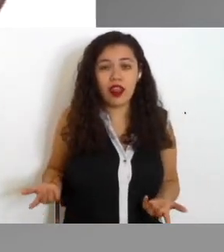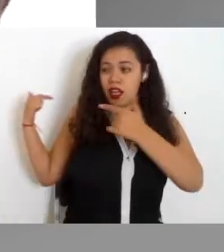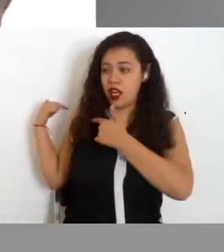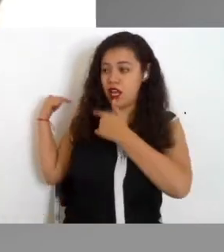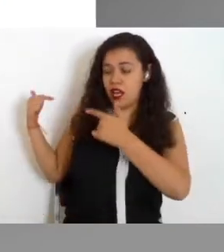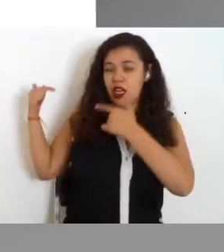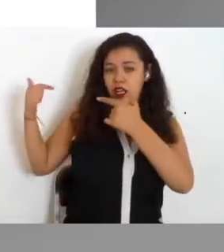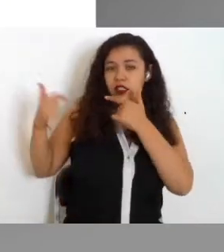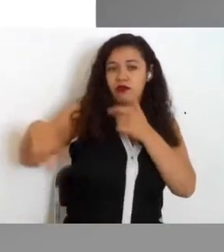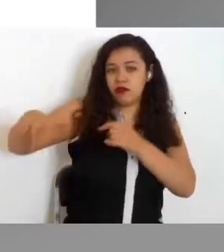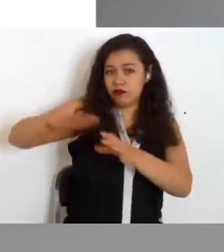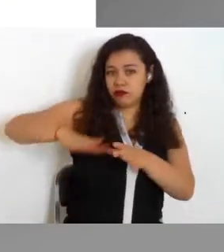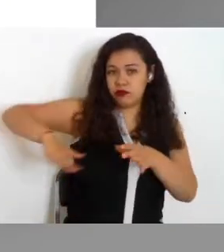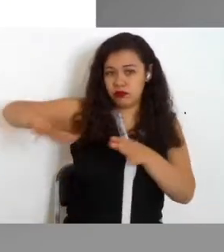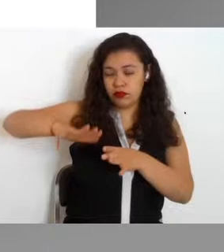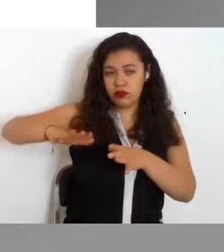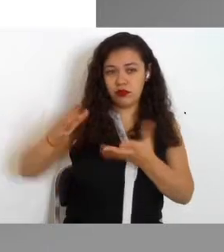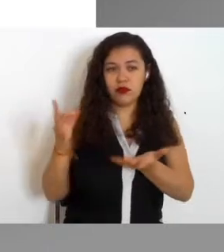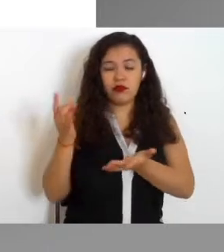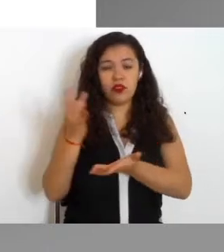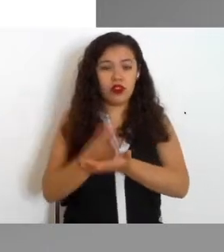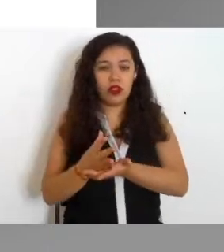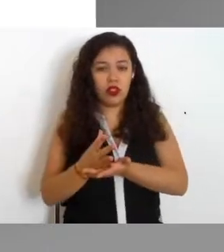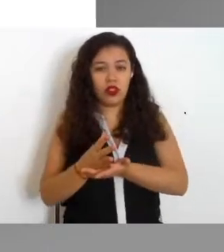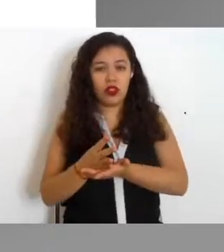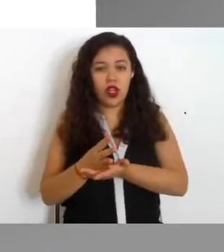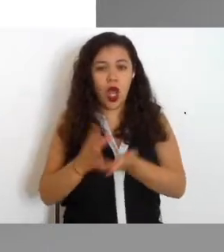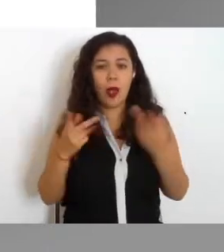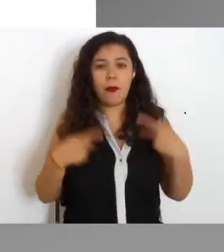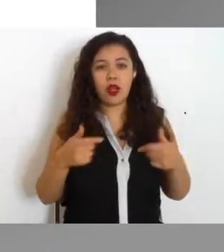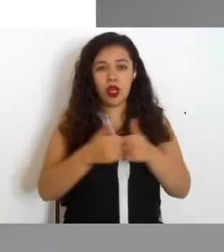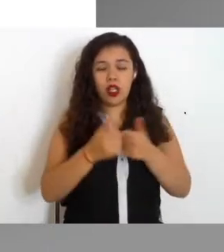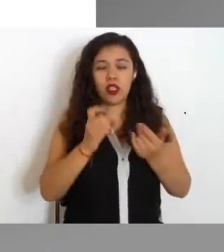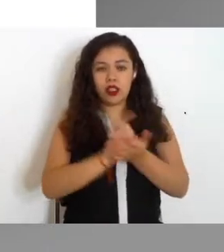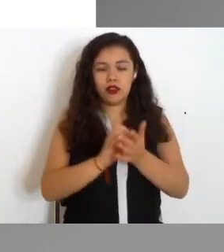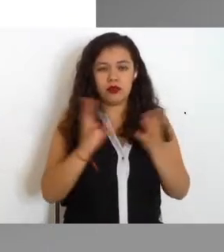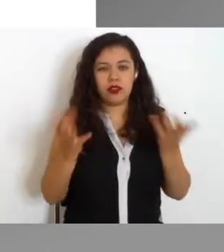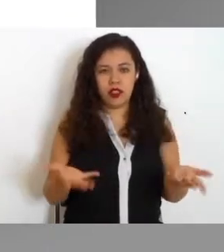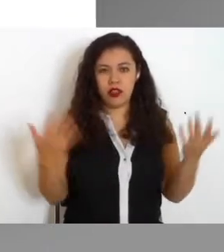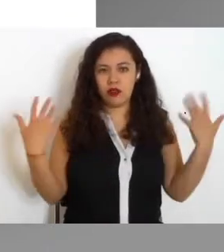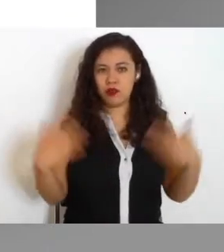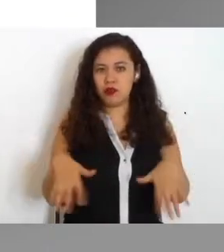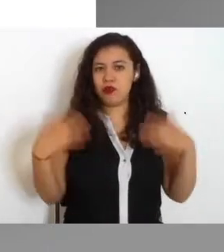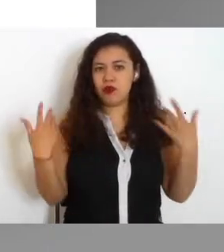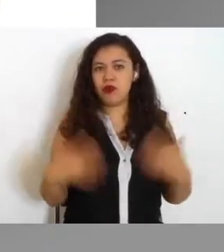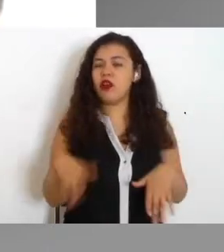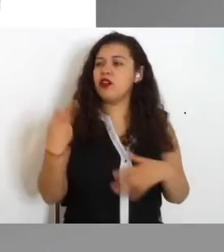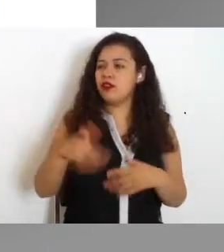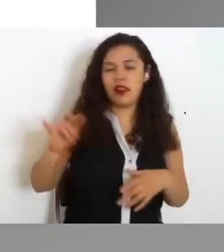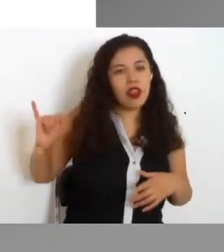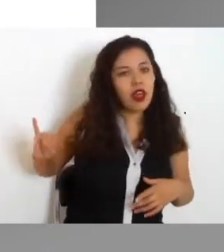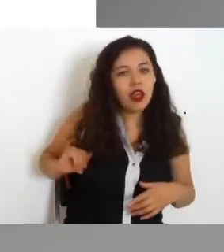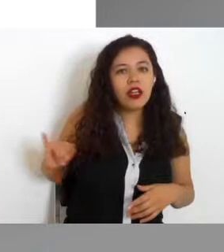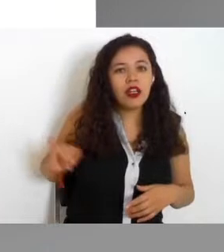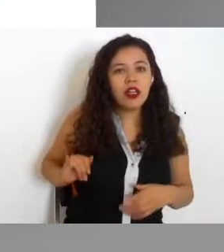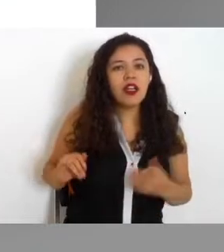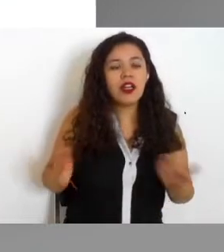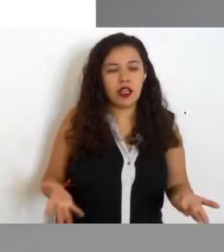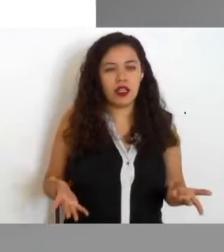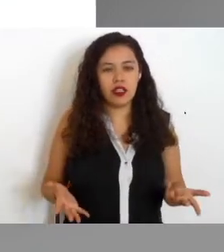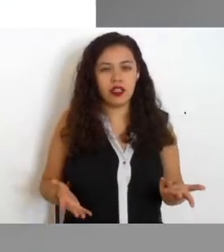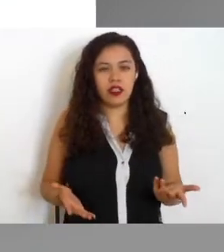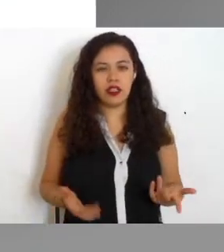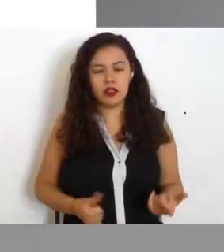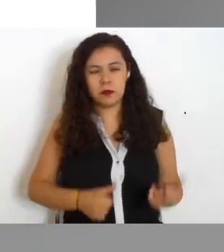ahí eran exclusivamente todas personas con discapacidad, pues se daba el interés con autónomas, por ejemplo, con